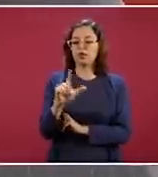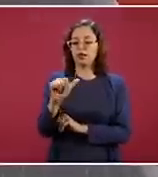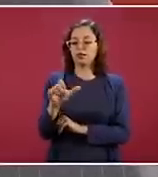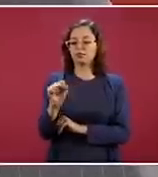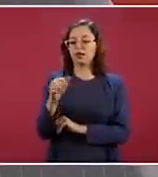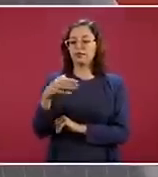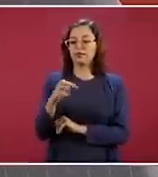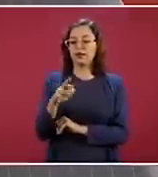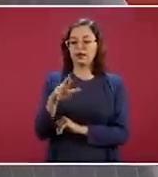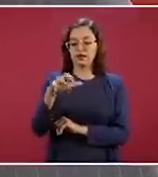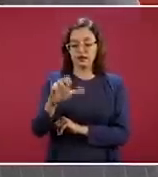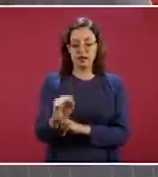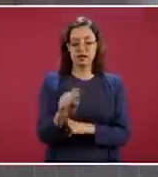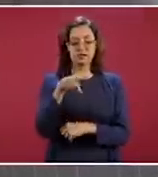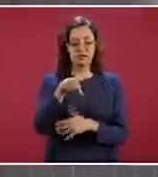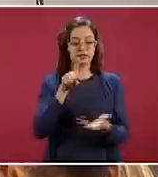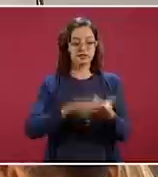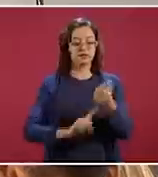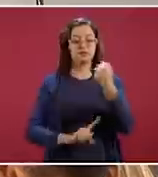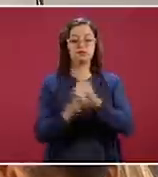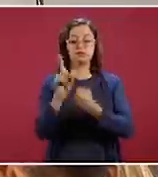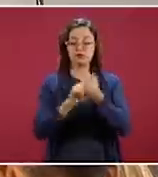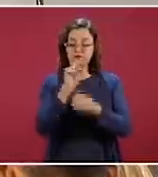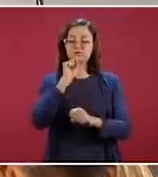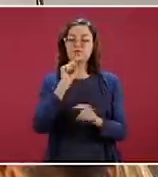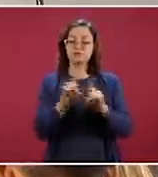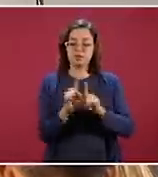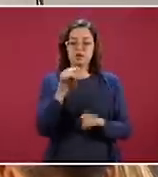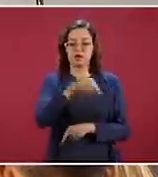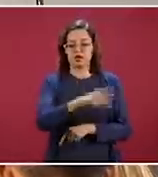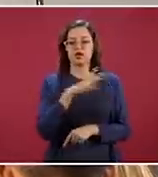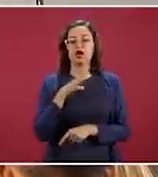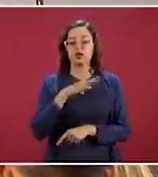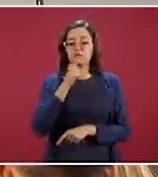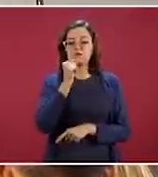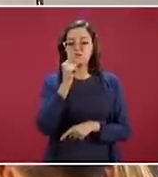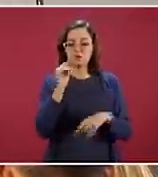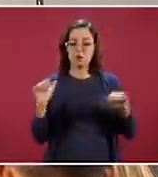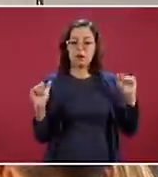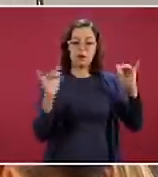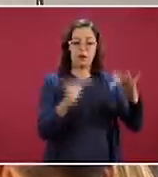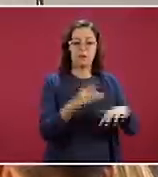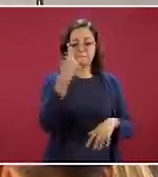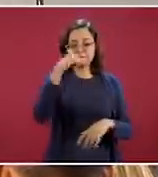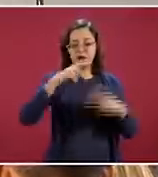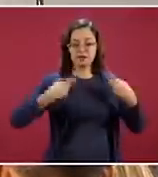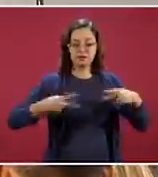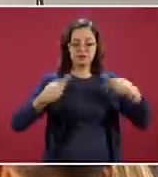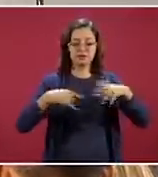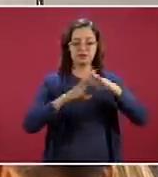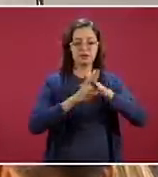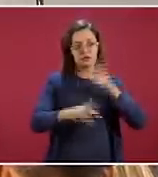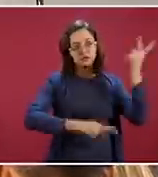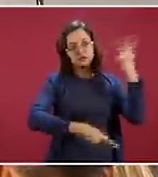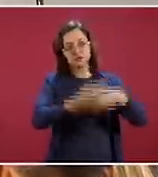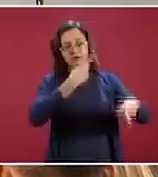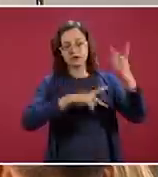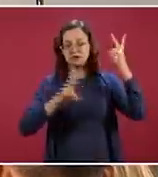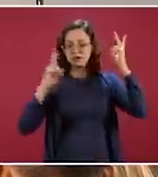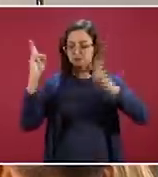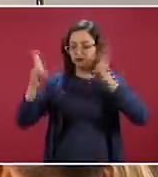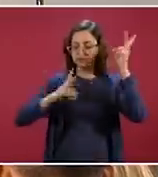problemas, también hay un despliegue muy especial a fin de garantizar la seguridad de los migrantes paisanos que